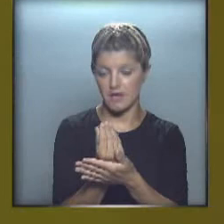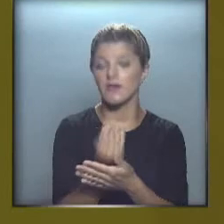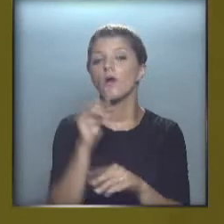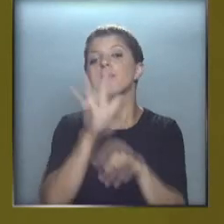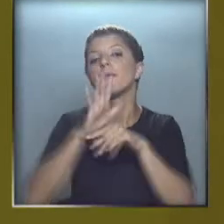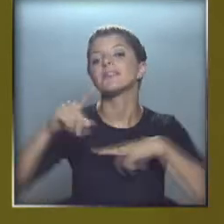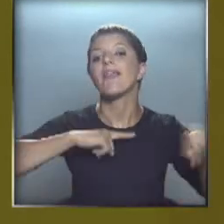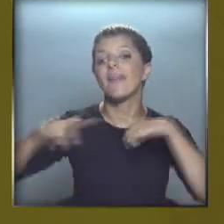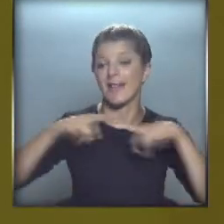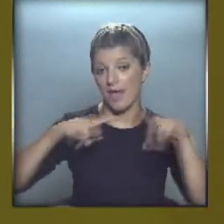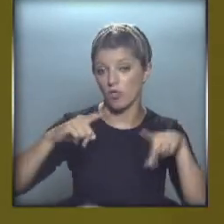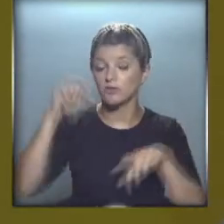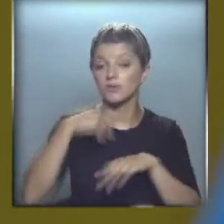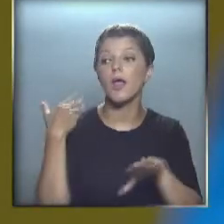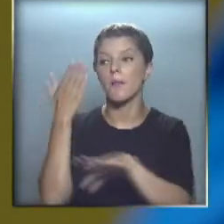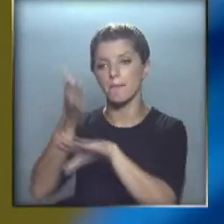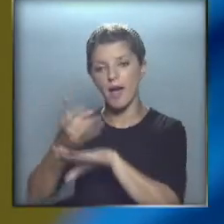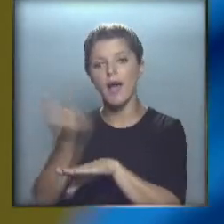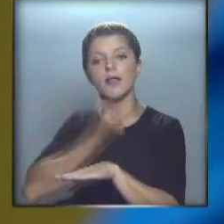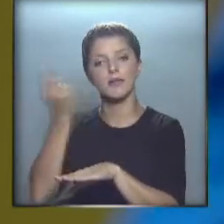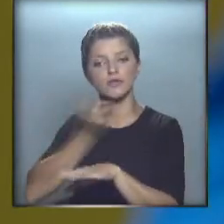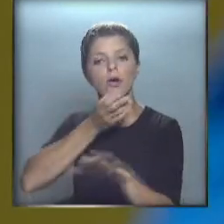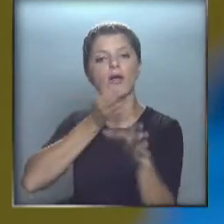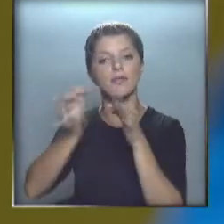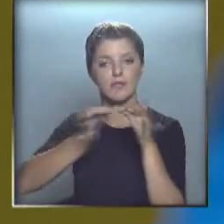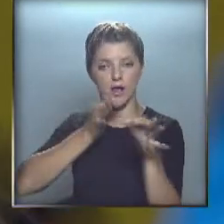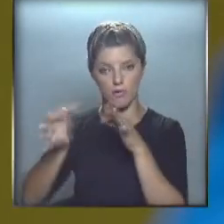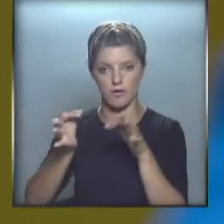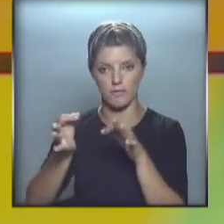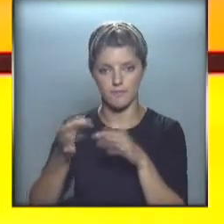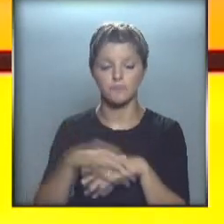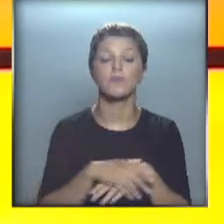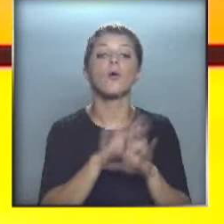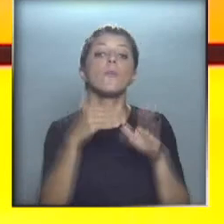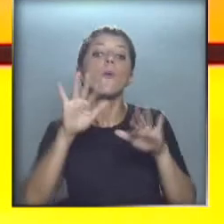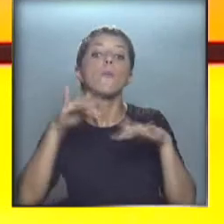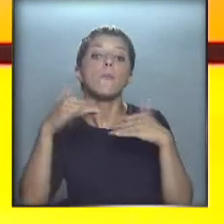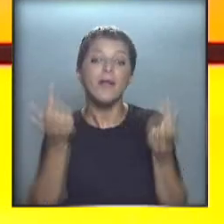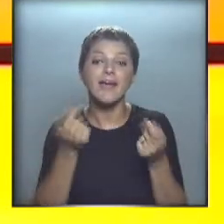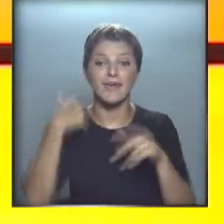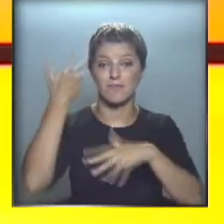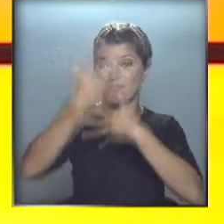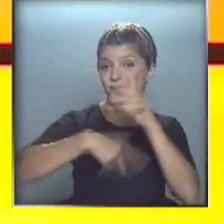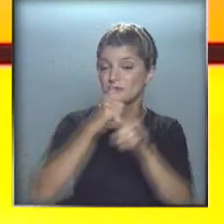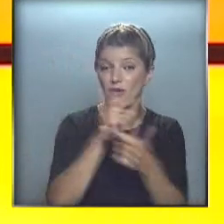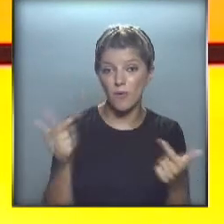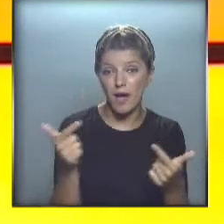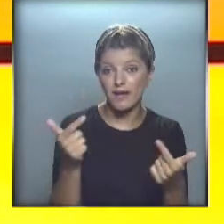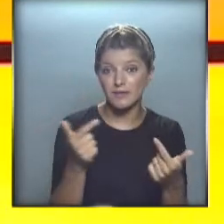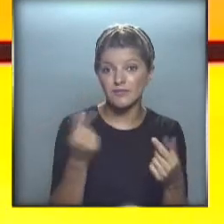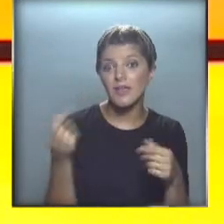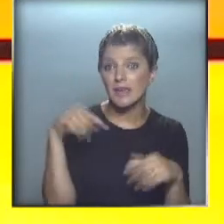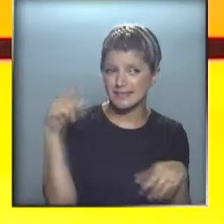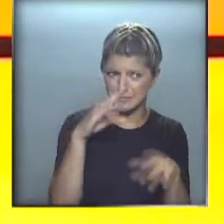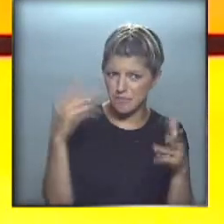delegado. Claro. Va a hablar con la directora o con los que están... Porque por ahí la razón de que no haya violencia en la escuela no tiene que ver con que sea una escuela